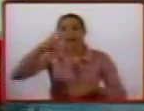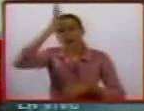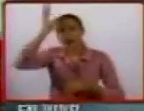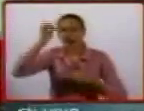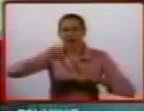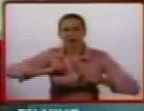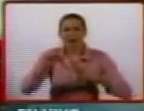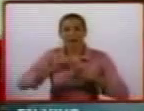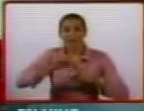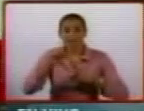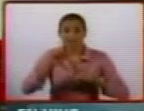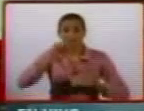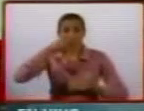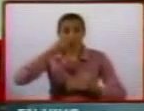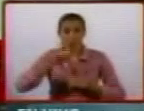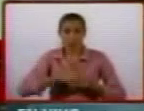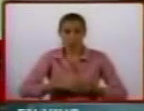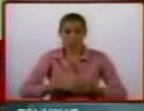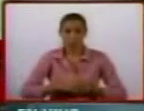agrícola El Cáriz.